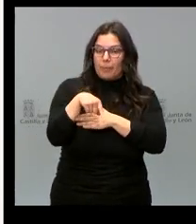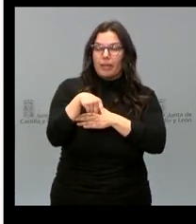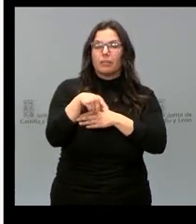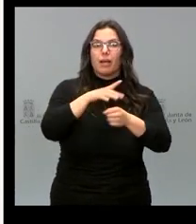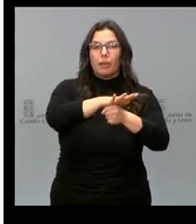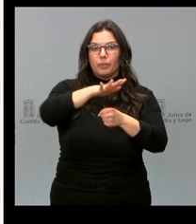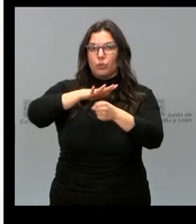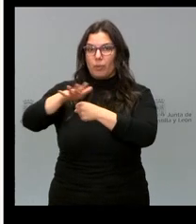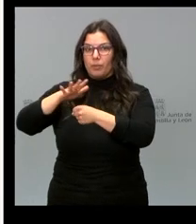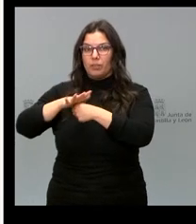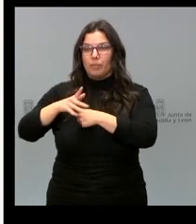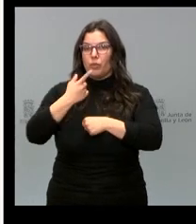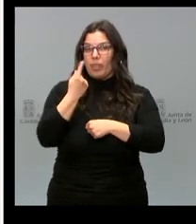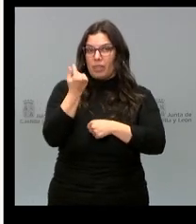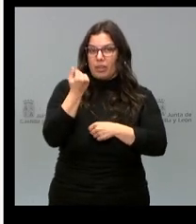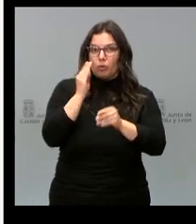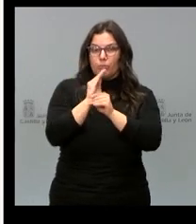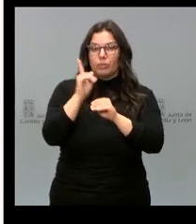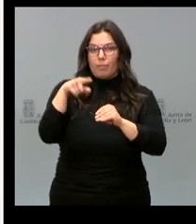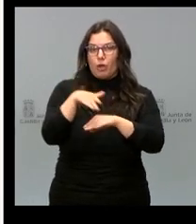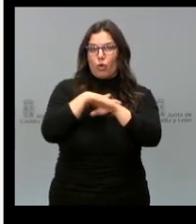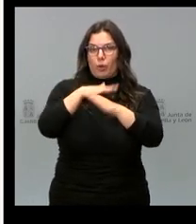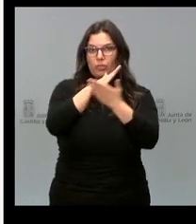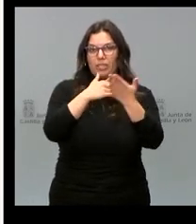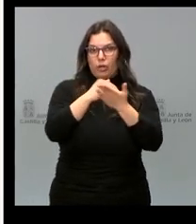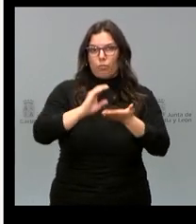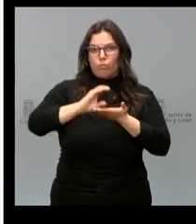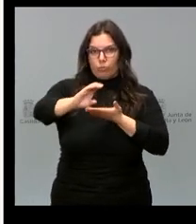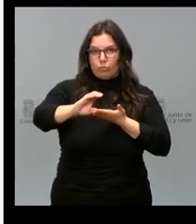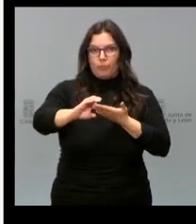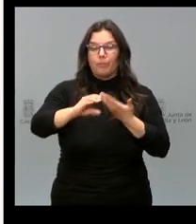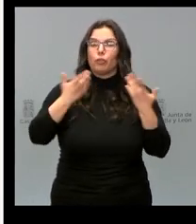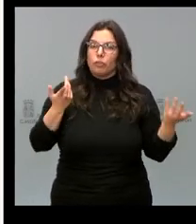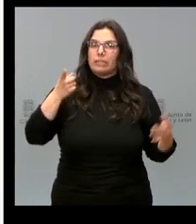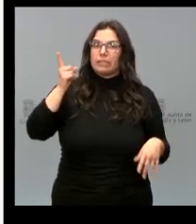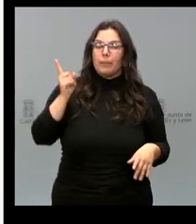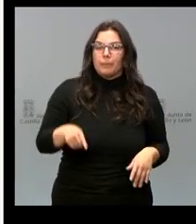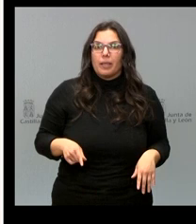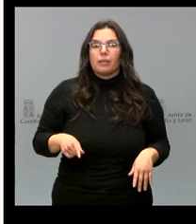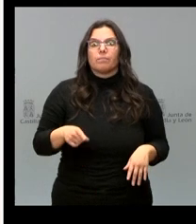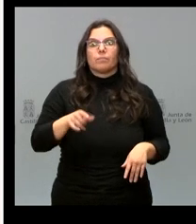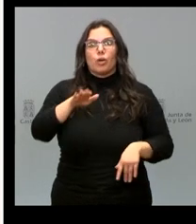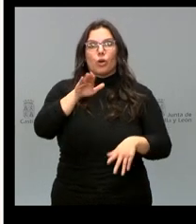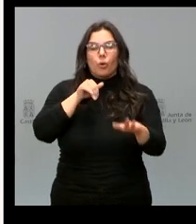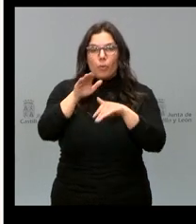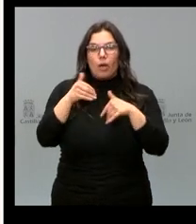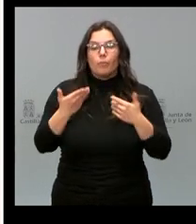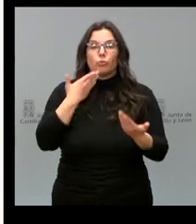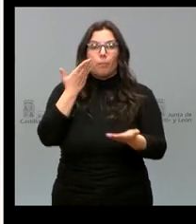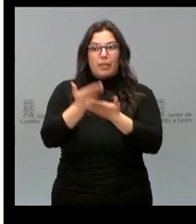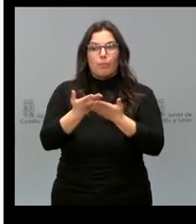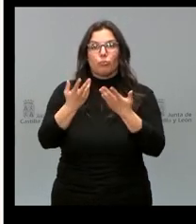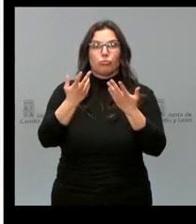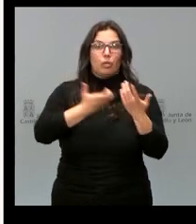ámbitos, empezando por el financiero, del Gobierno de Castilla y León. Pues bien, también convocamos, invitamos a las